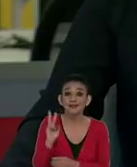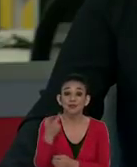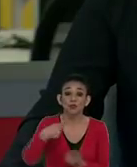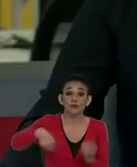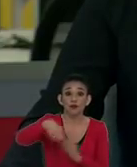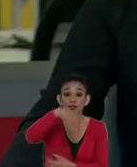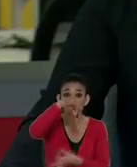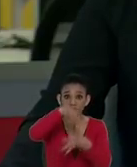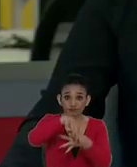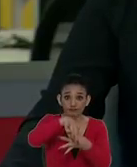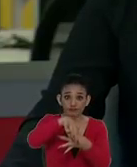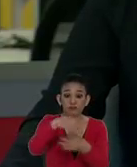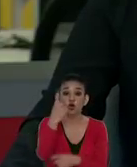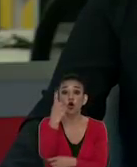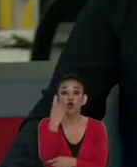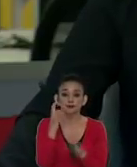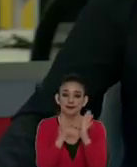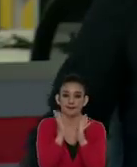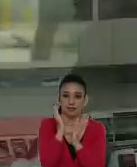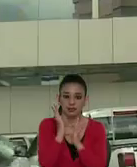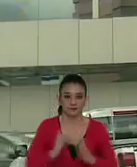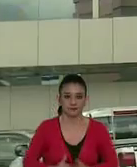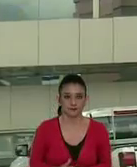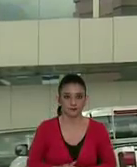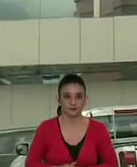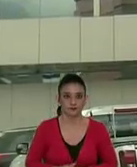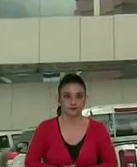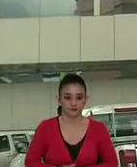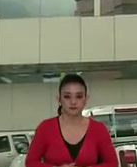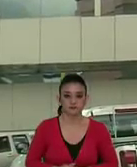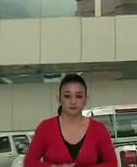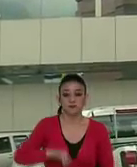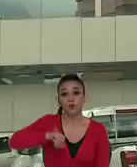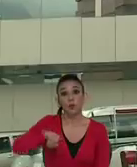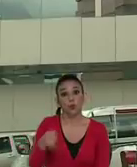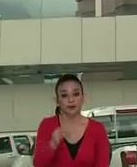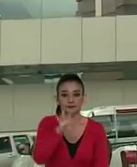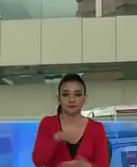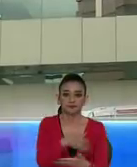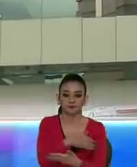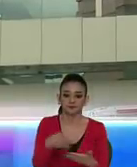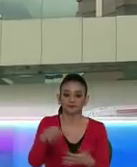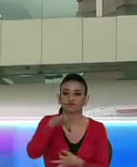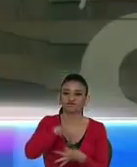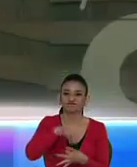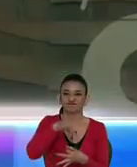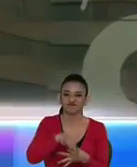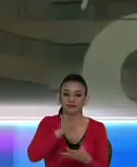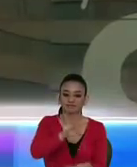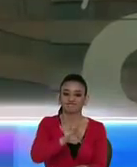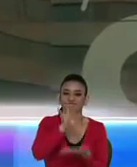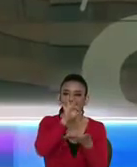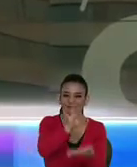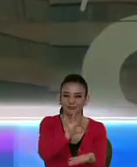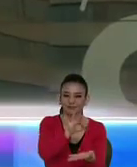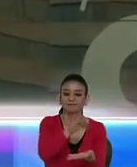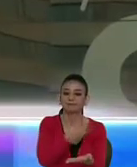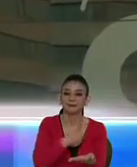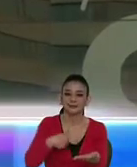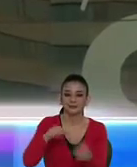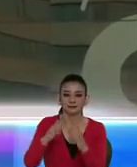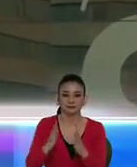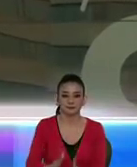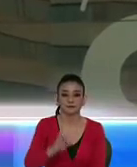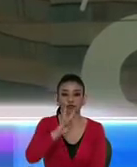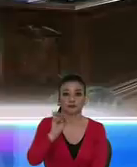realizaría el 11 de abril. Este jueves, el calendario electoral para los comicios de 2021 fue definido por el órgano